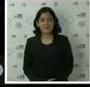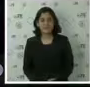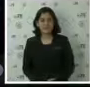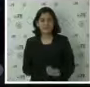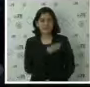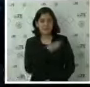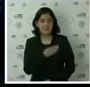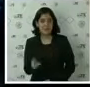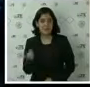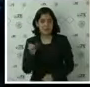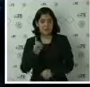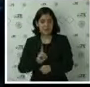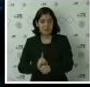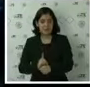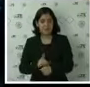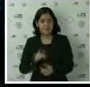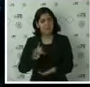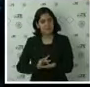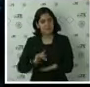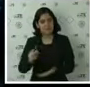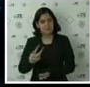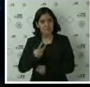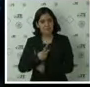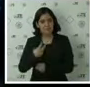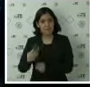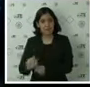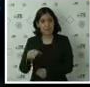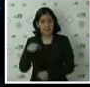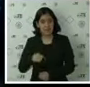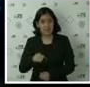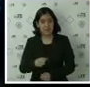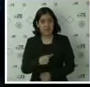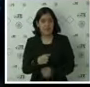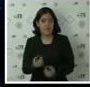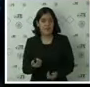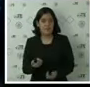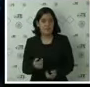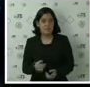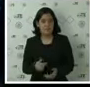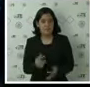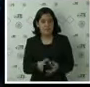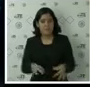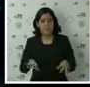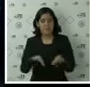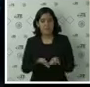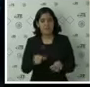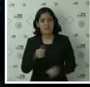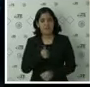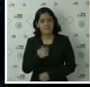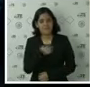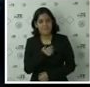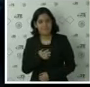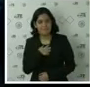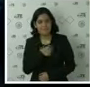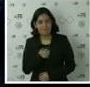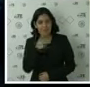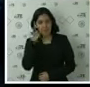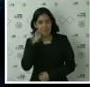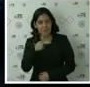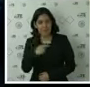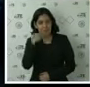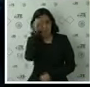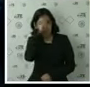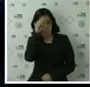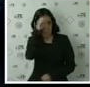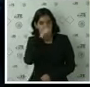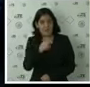Buenos días, gracias por la invitación a este importante evento. Me siento muy contenta de poder participar y dar mi opinión sobre estos